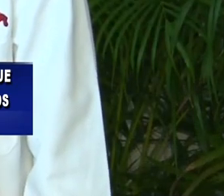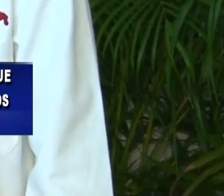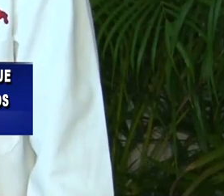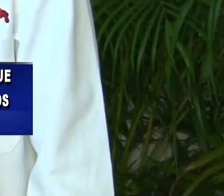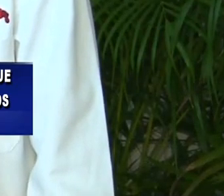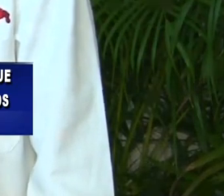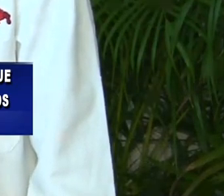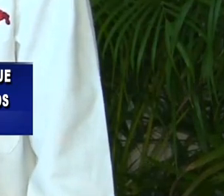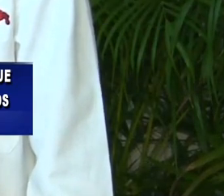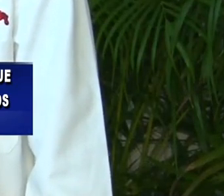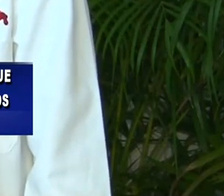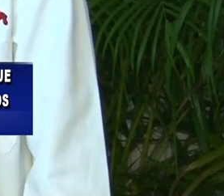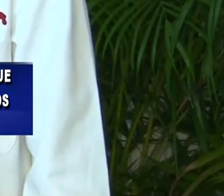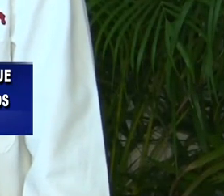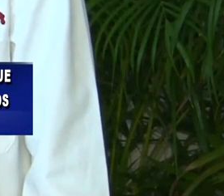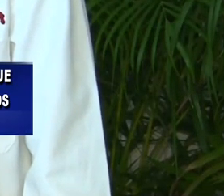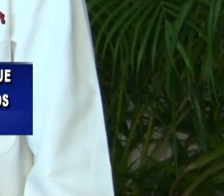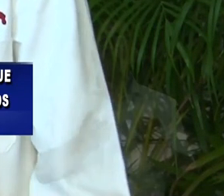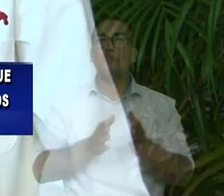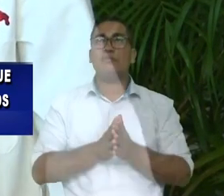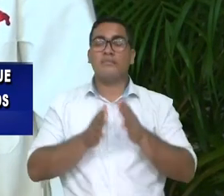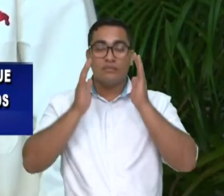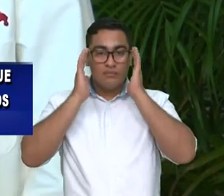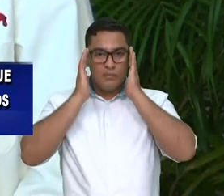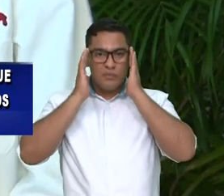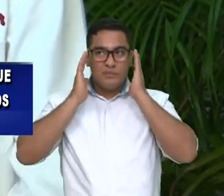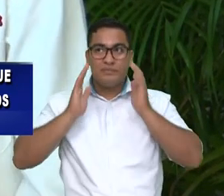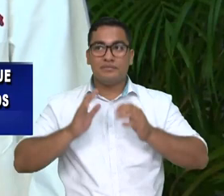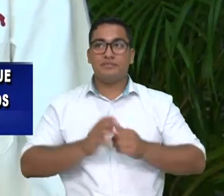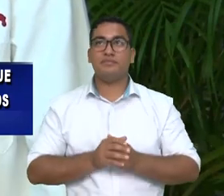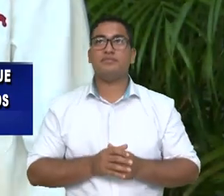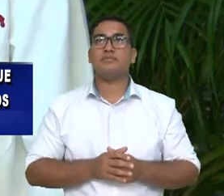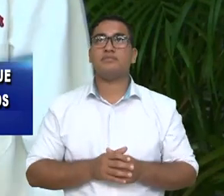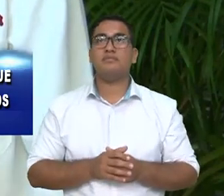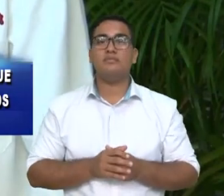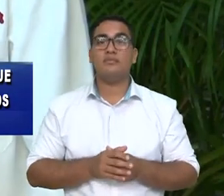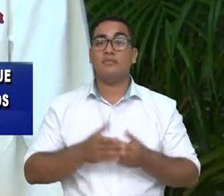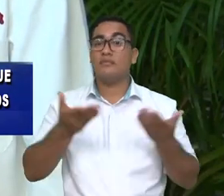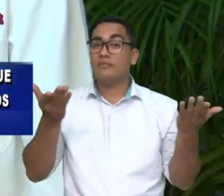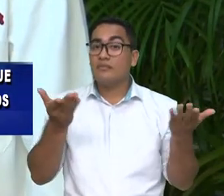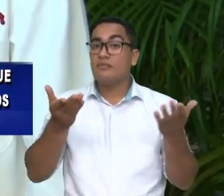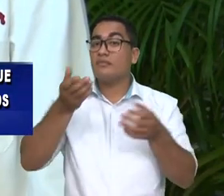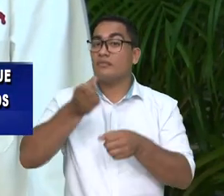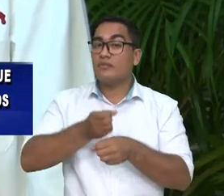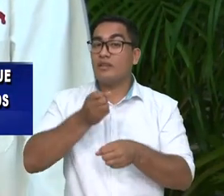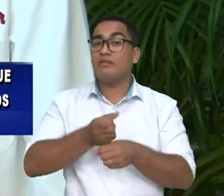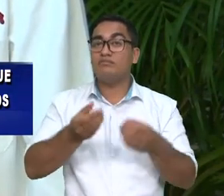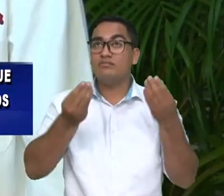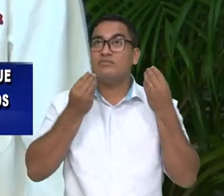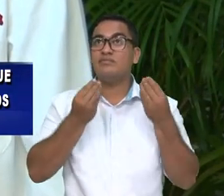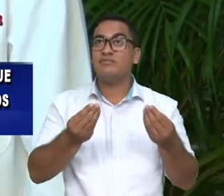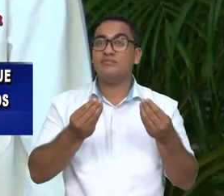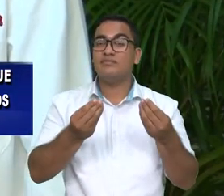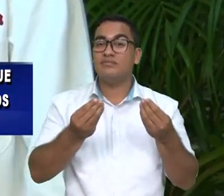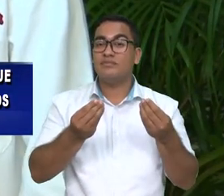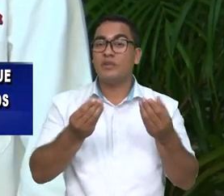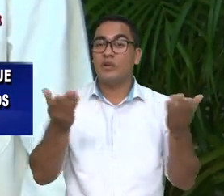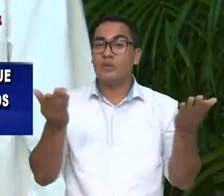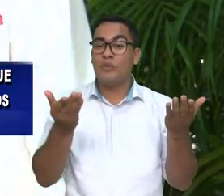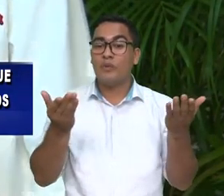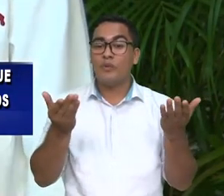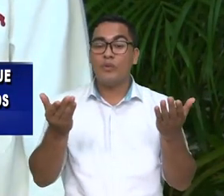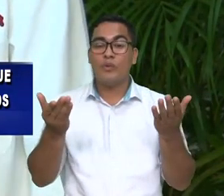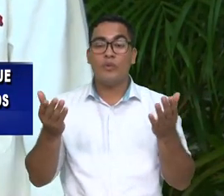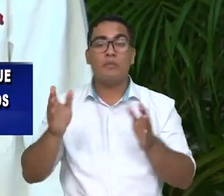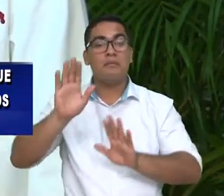control de la enfermedad. Desde entonces hemos venido trabajando arduamente con la